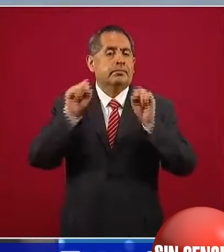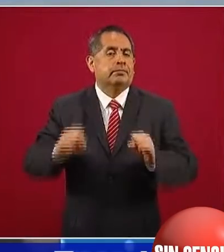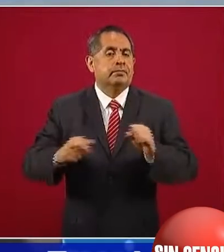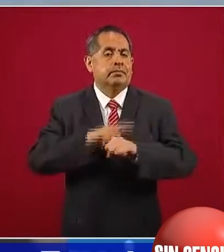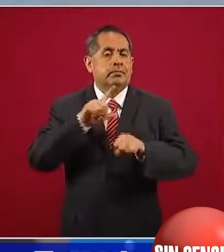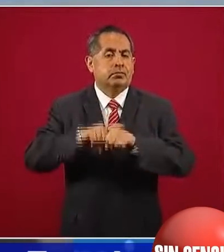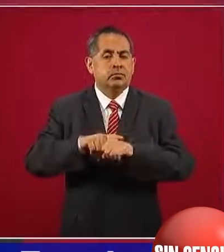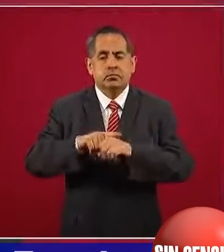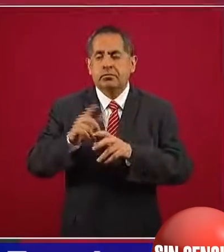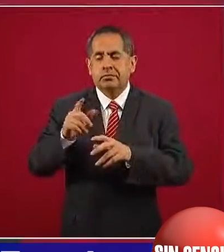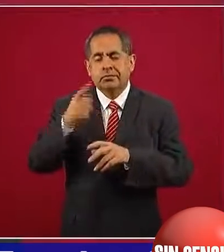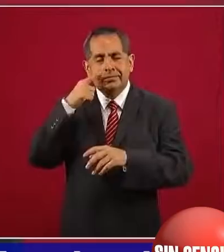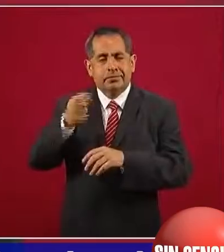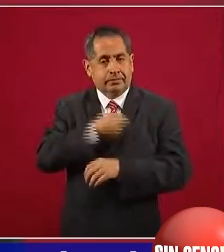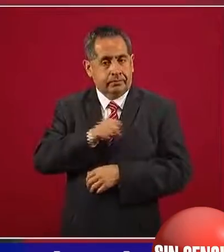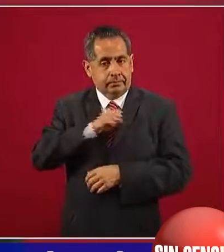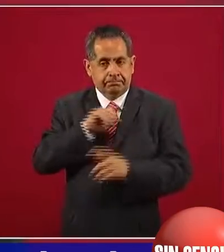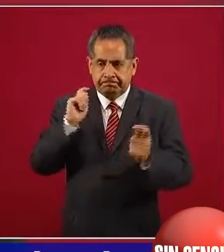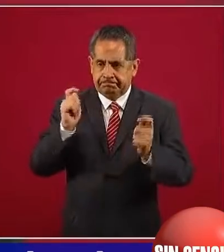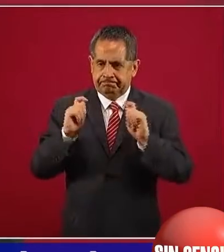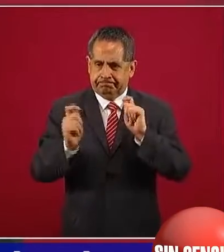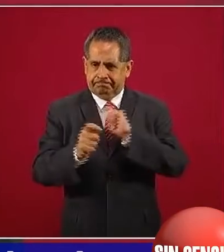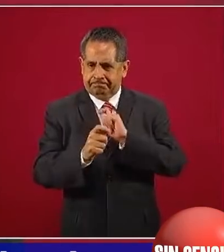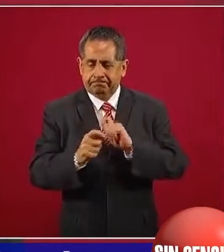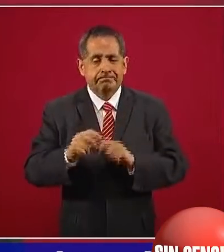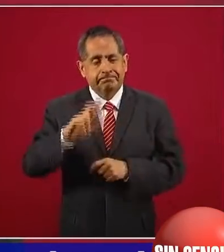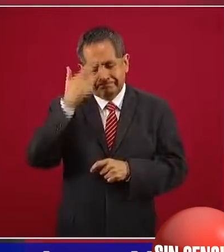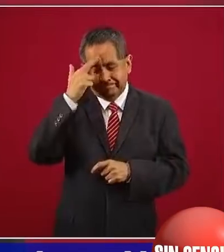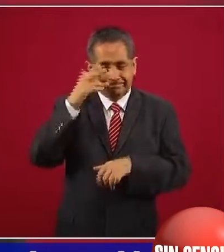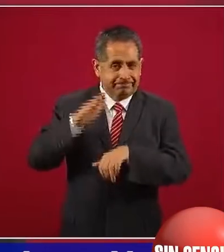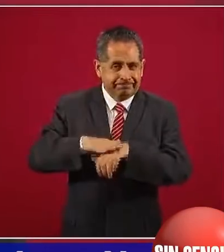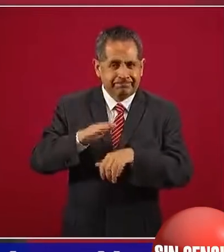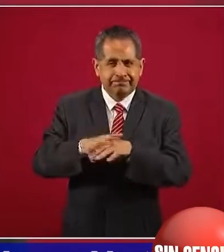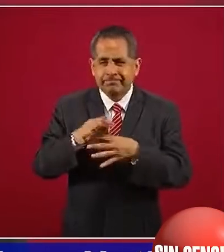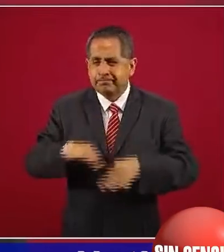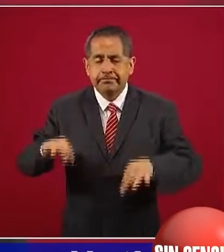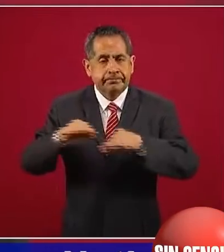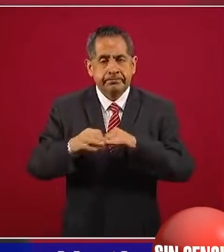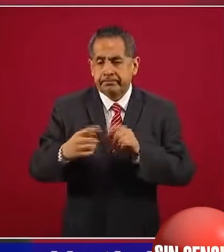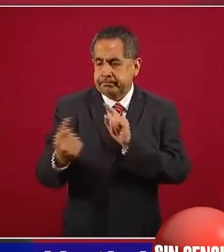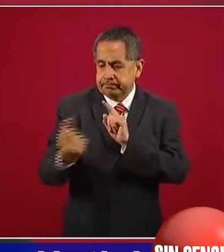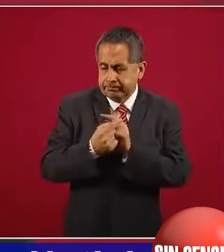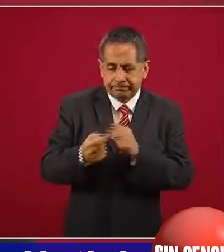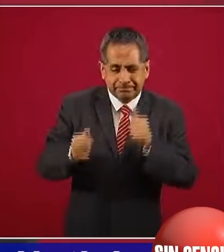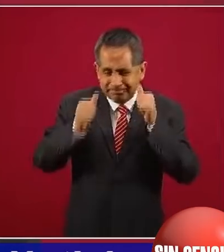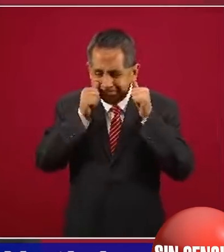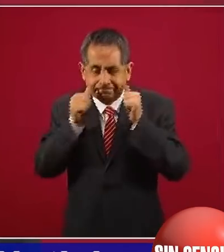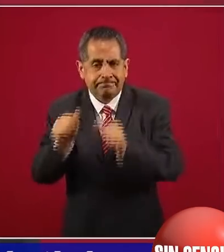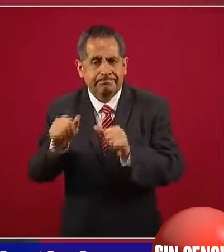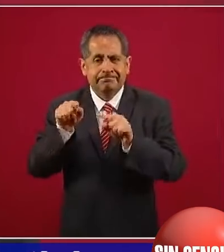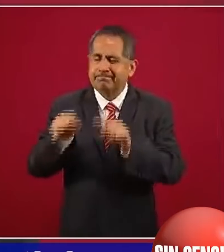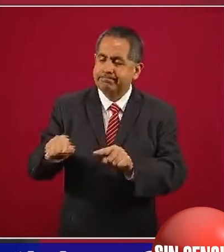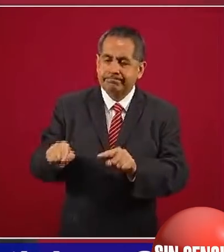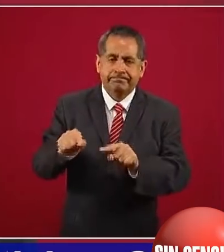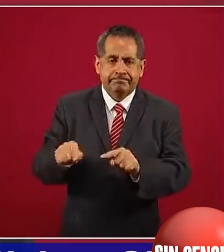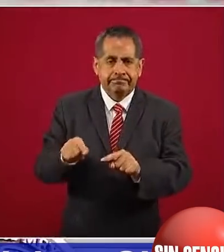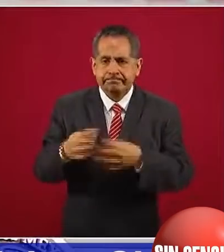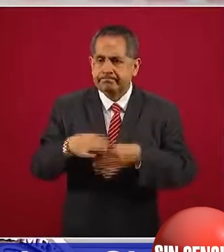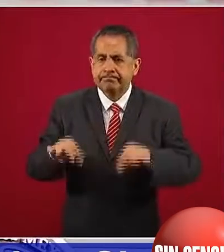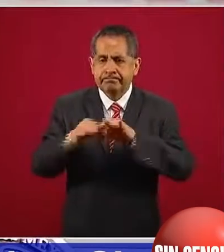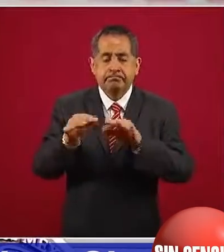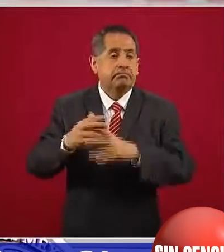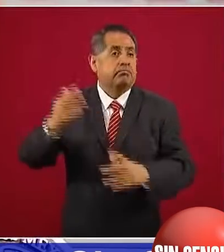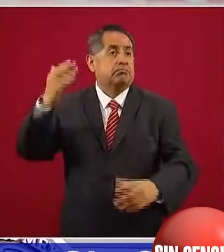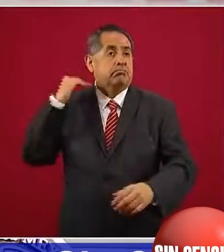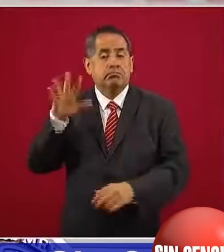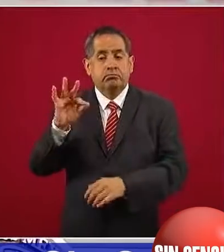hablado varias veces del modelo referencial que es la atención primaria de la salud, modelo que ha sido durante